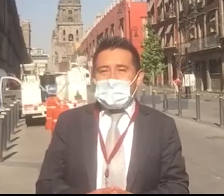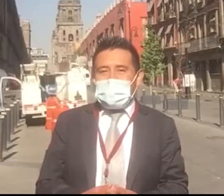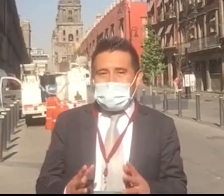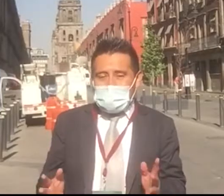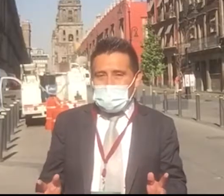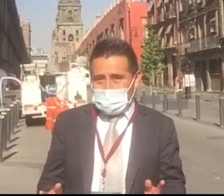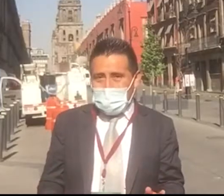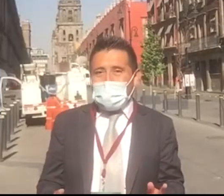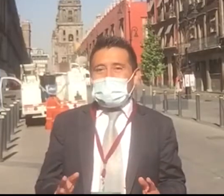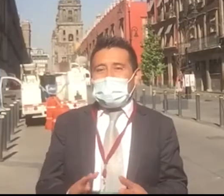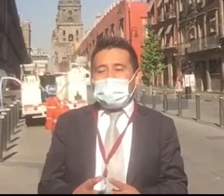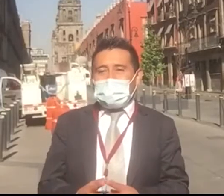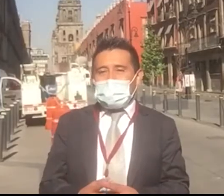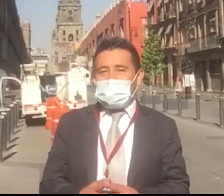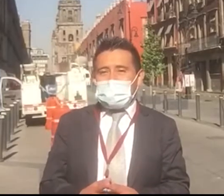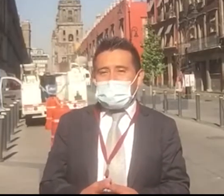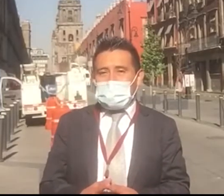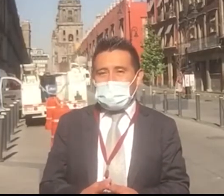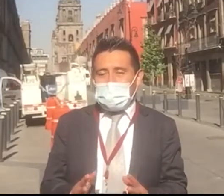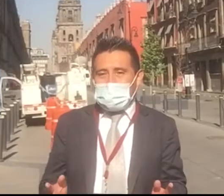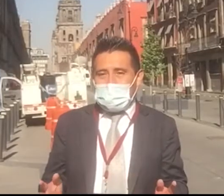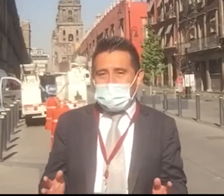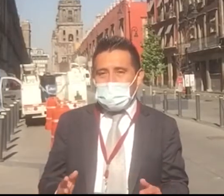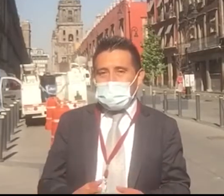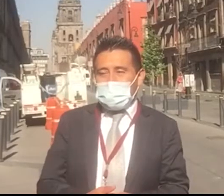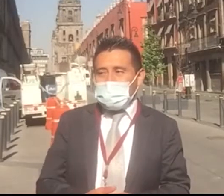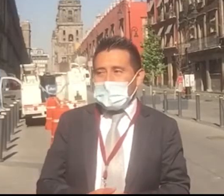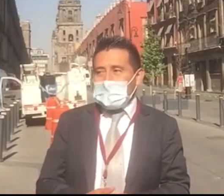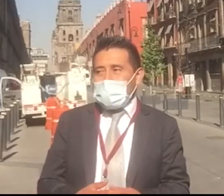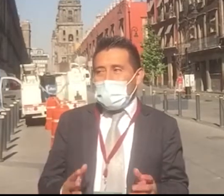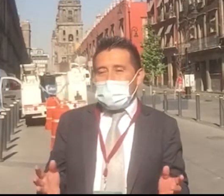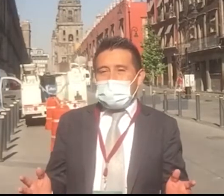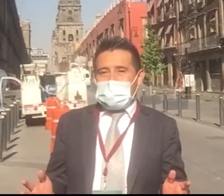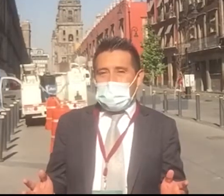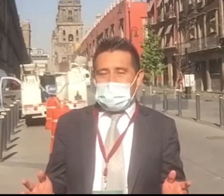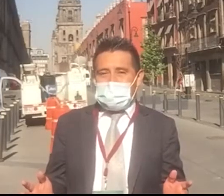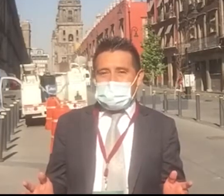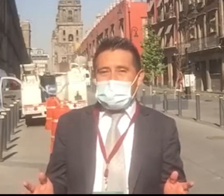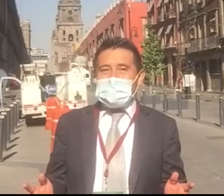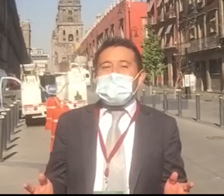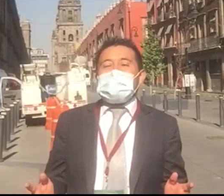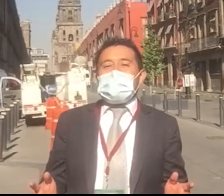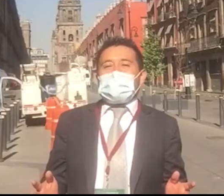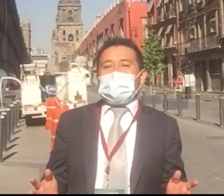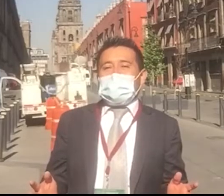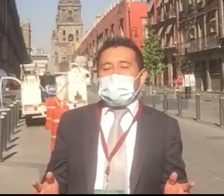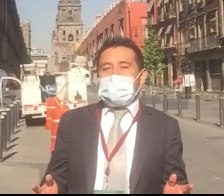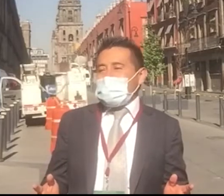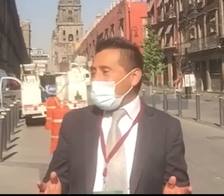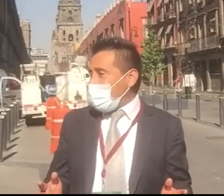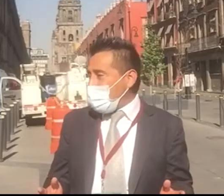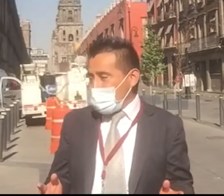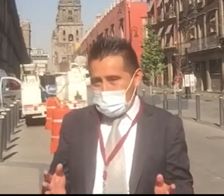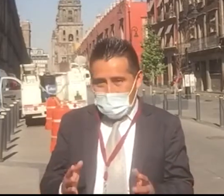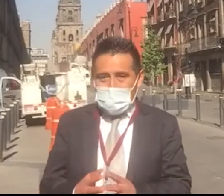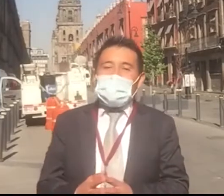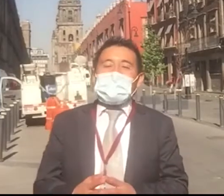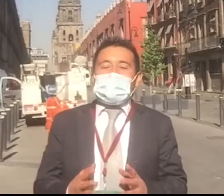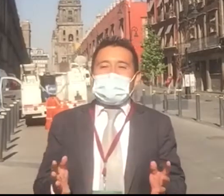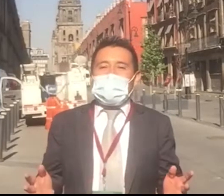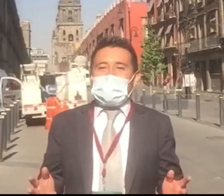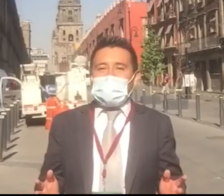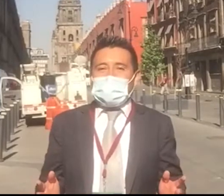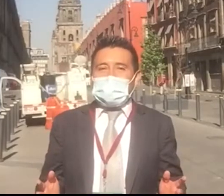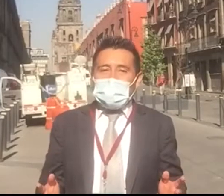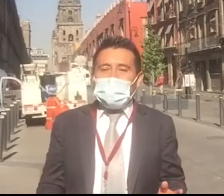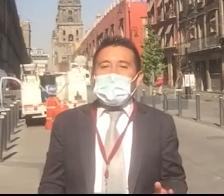Canadá para que a su vez haga un llamado a las empresas de su país, aquí en nuestro país, que cumplan obviamente con la ley mexicana. Sin embargo,